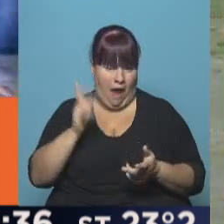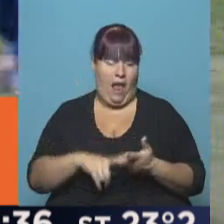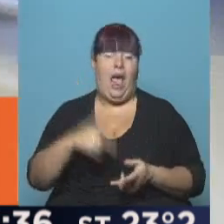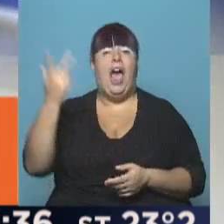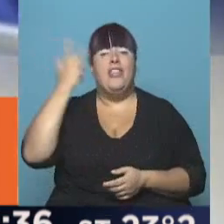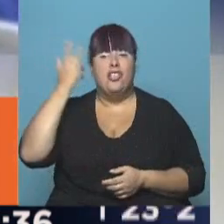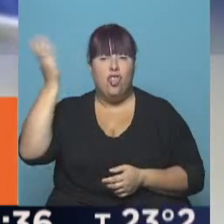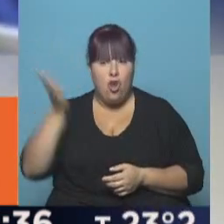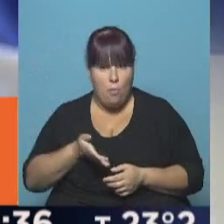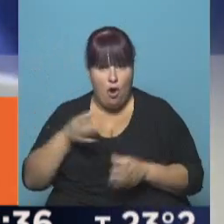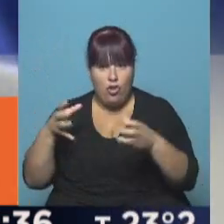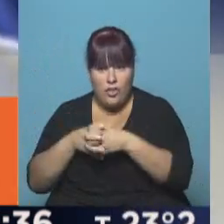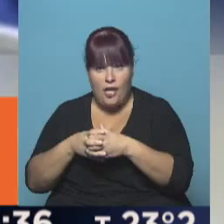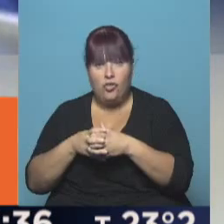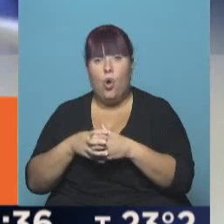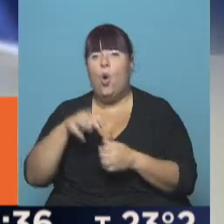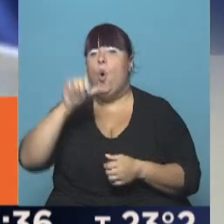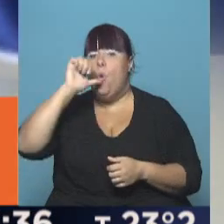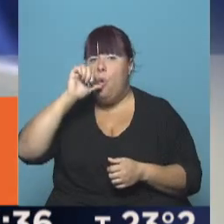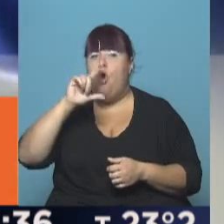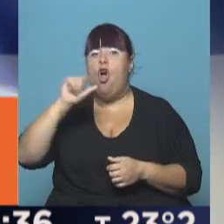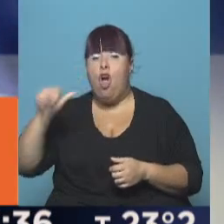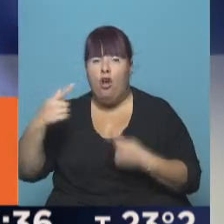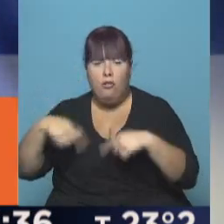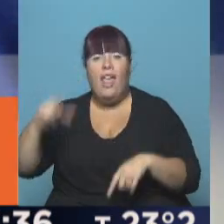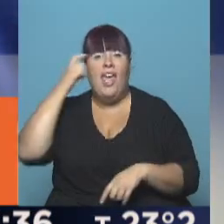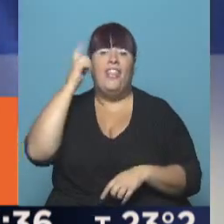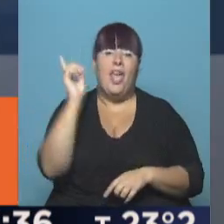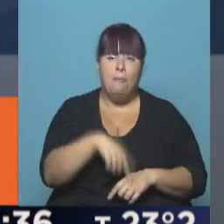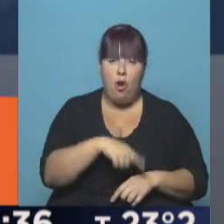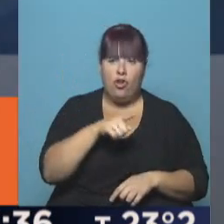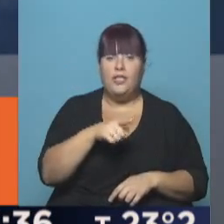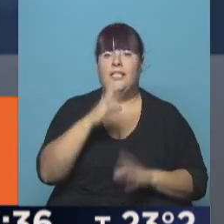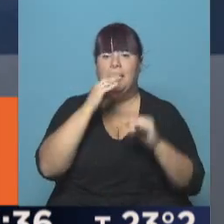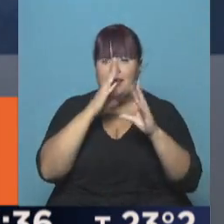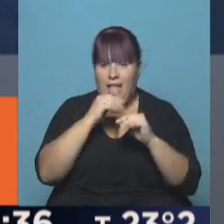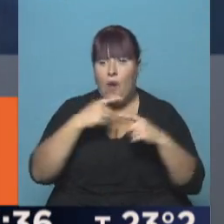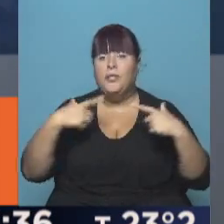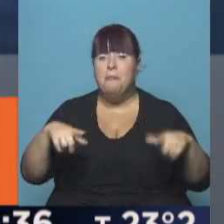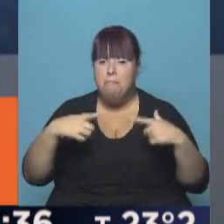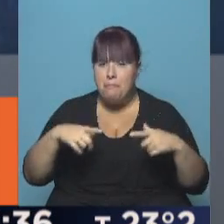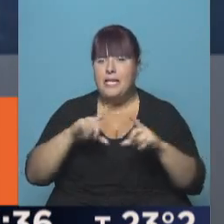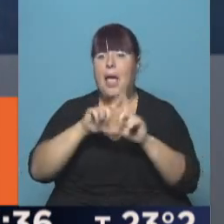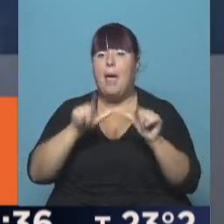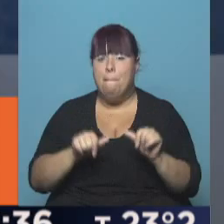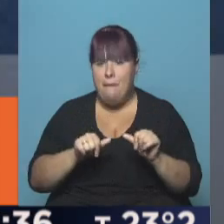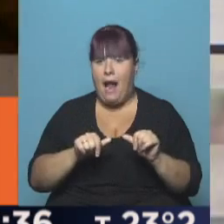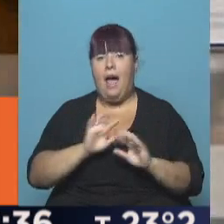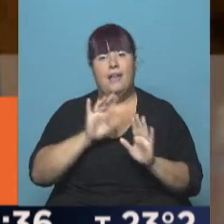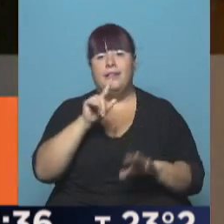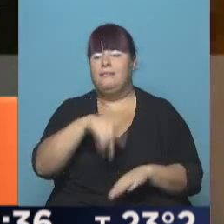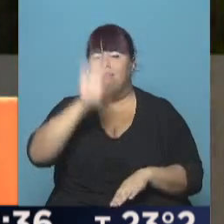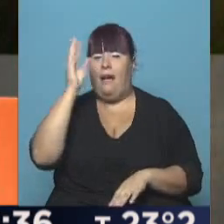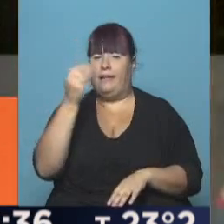18% toma jugos y gaseosas y un 10% de sandwich pizzas y empanadas es su